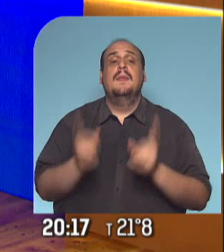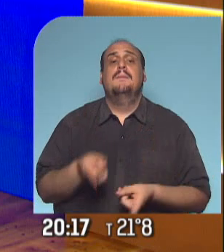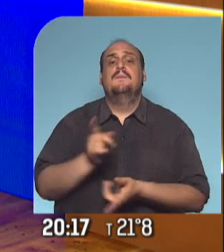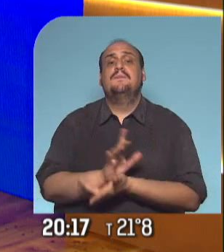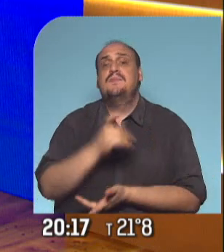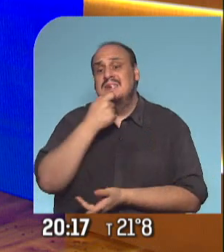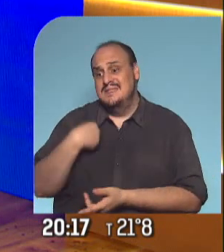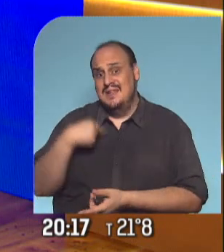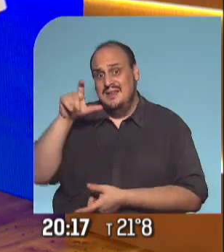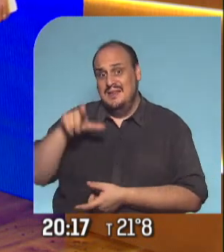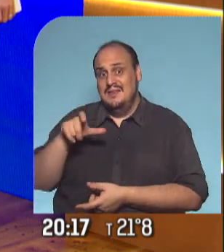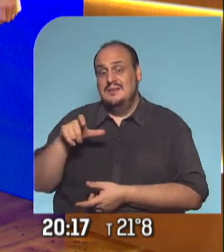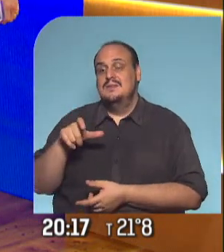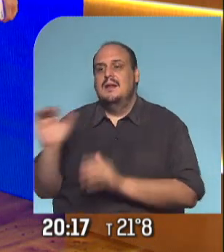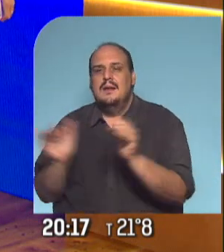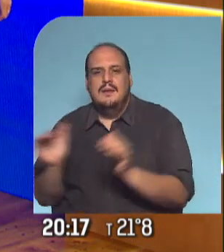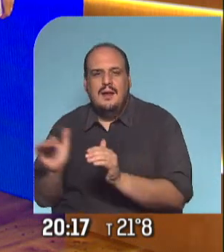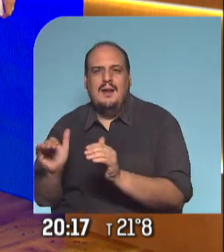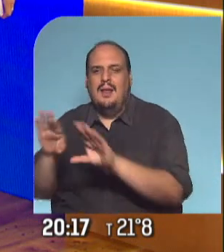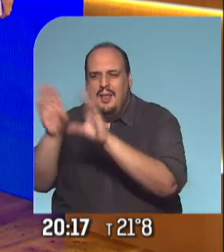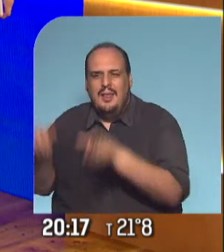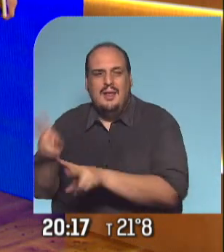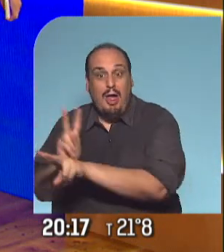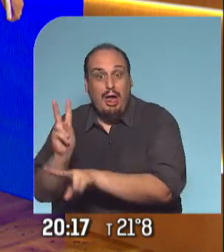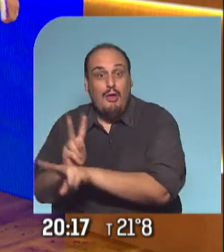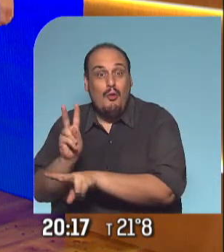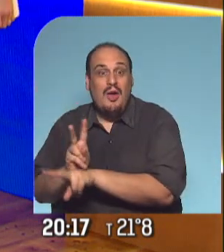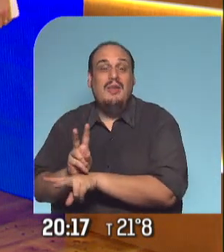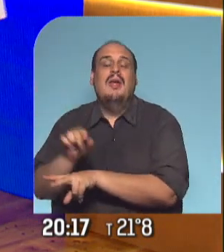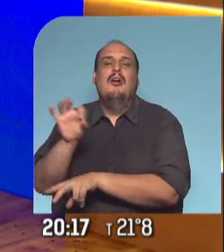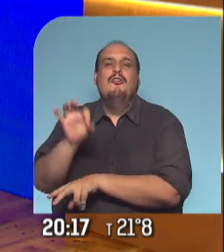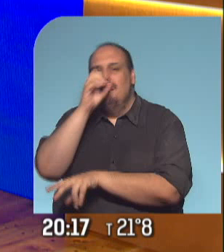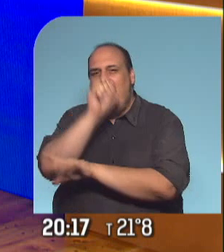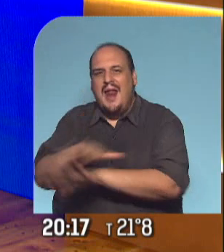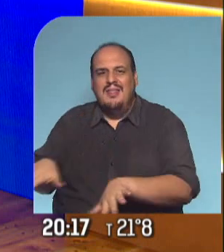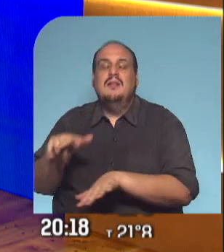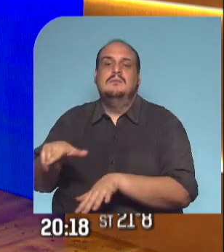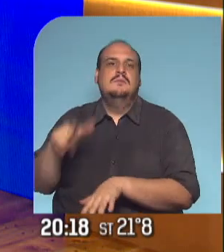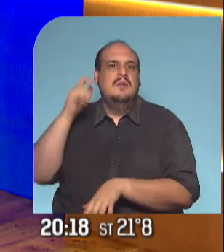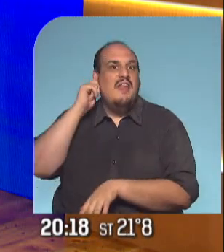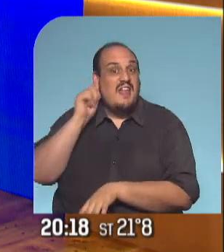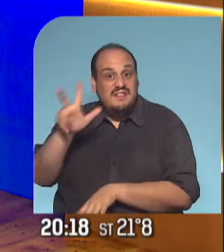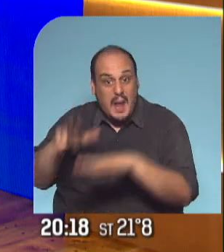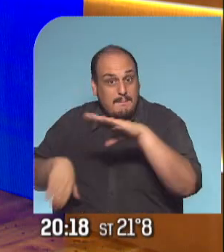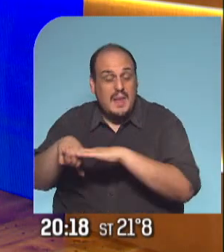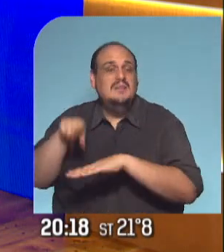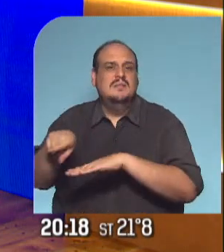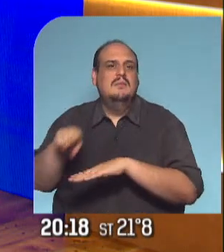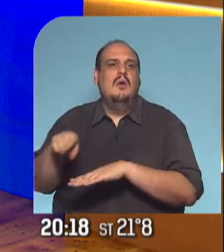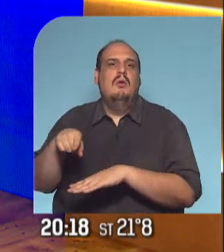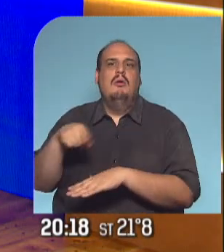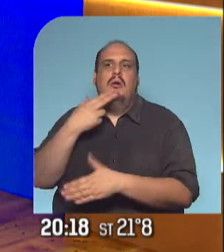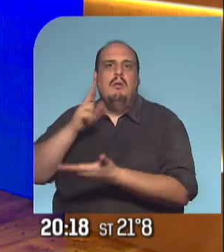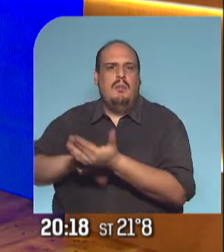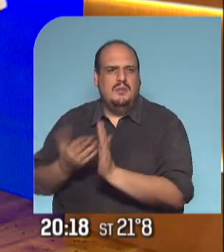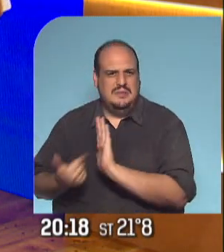de gastos en guardería o jardín maternal de nenes hasta 3 años y van a prorrogar la exención a trabajadores de la salud